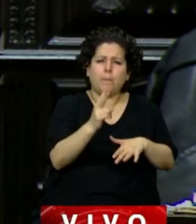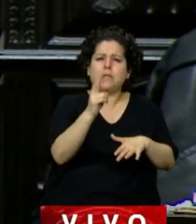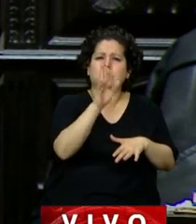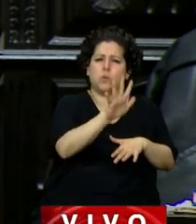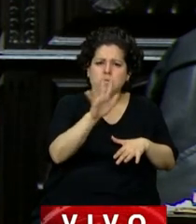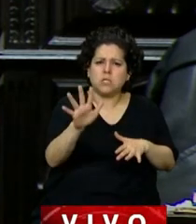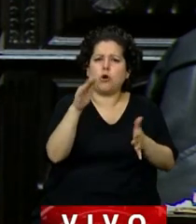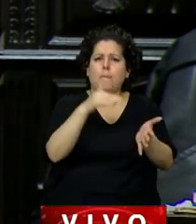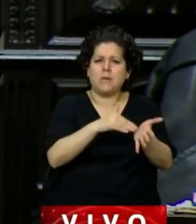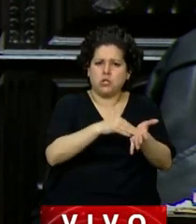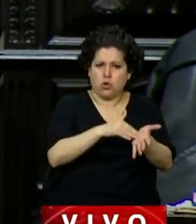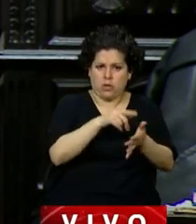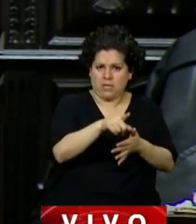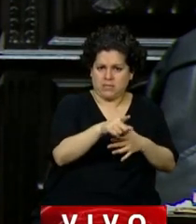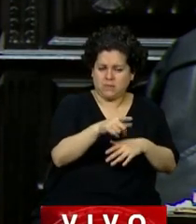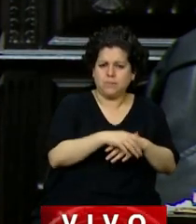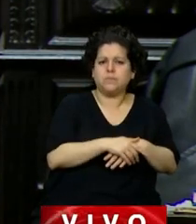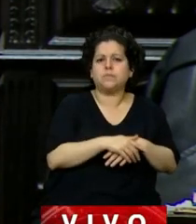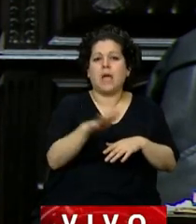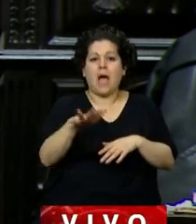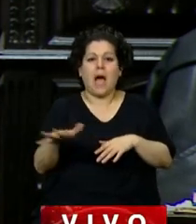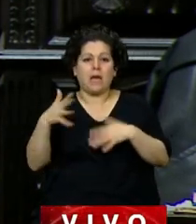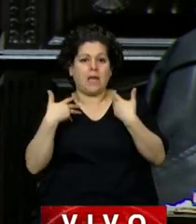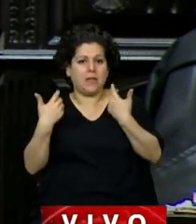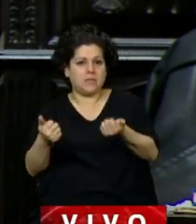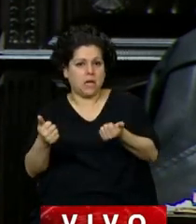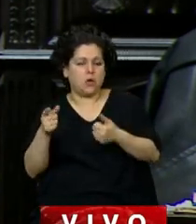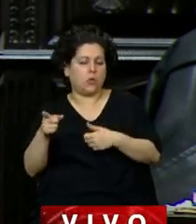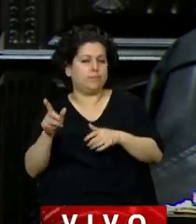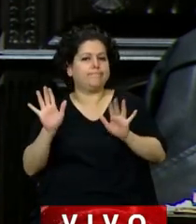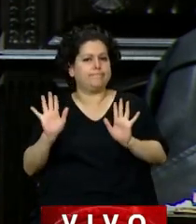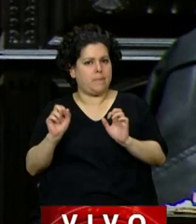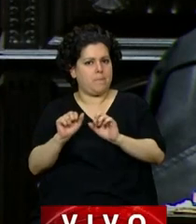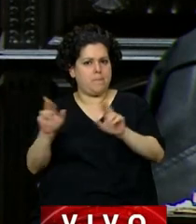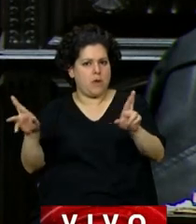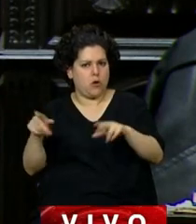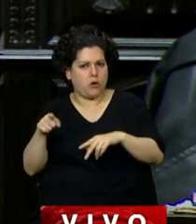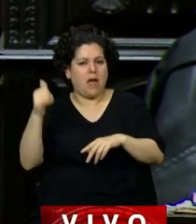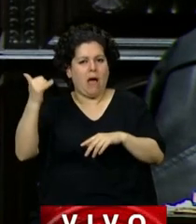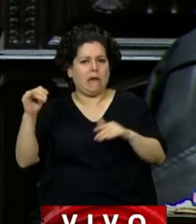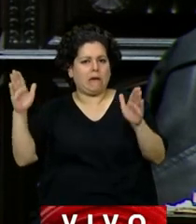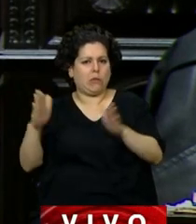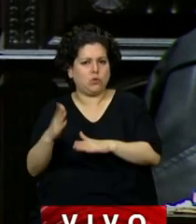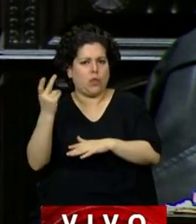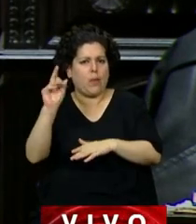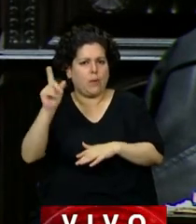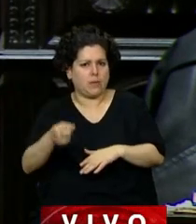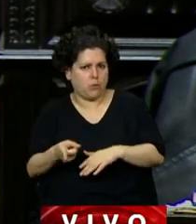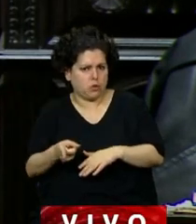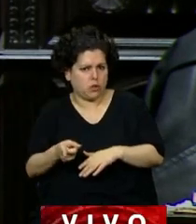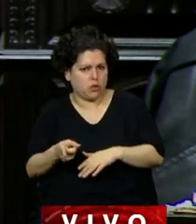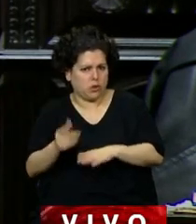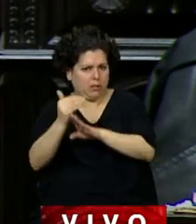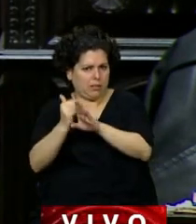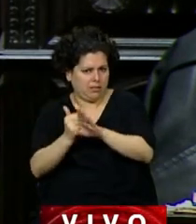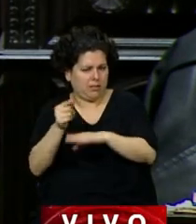millones. En el año de salud el panorama no mejora, hay una reducción del 20%.